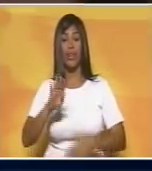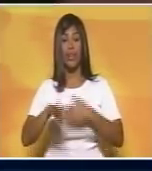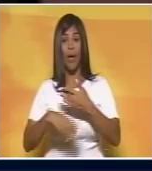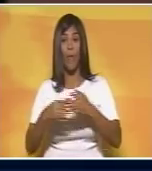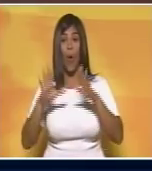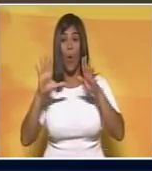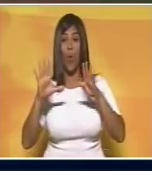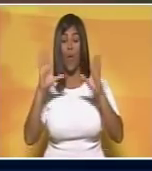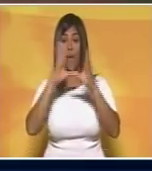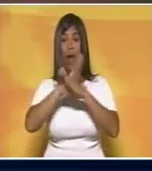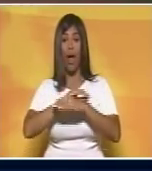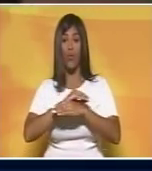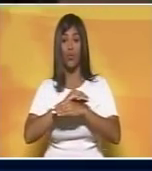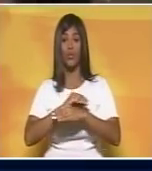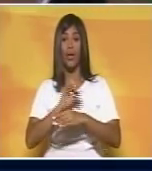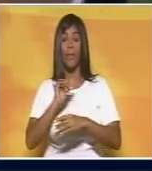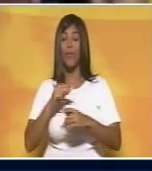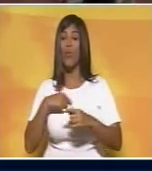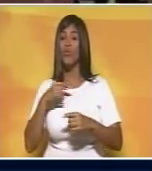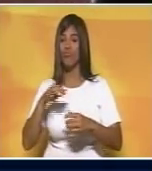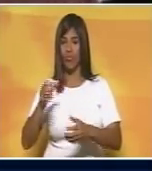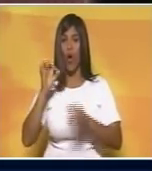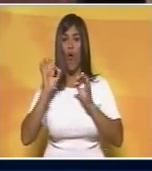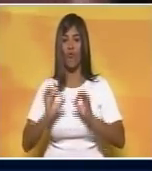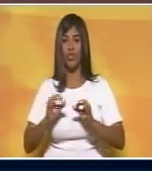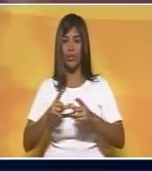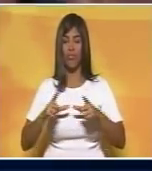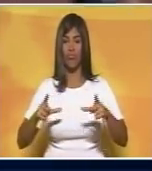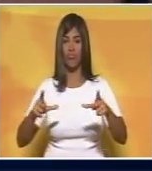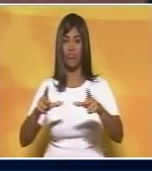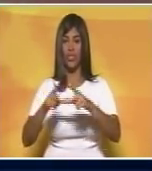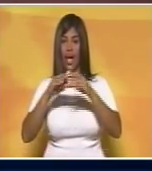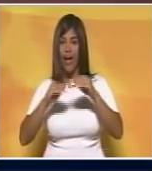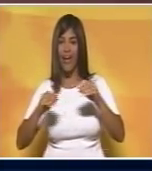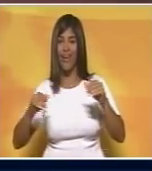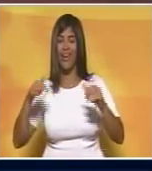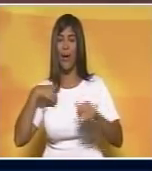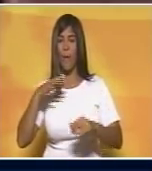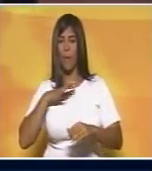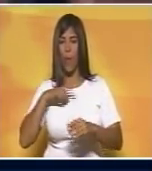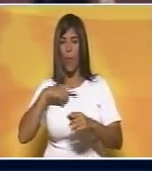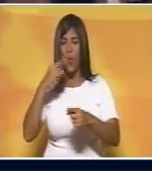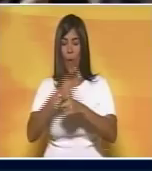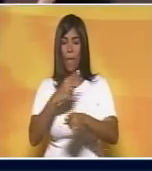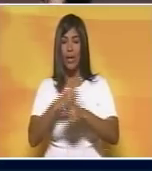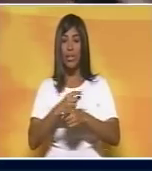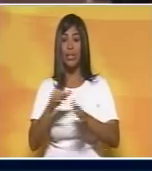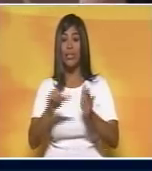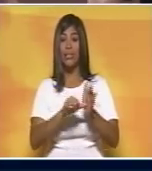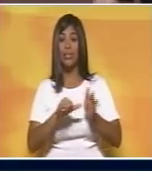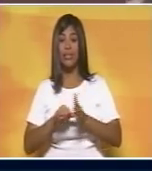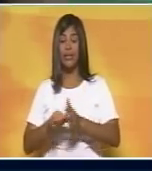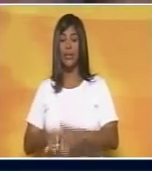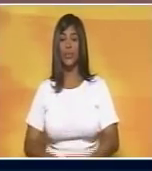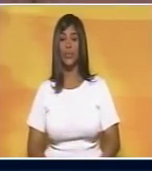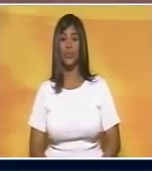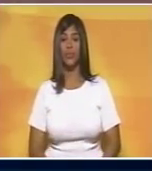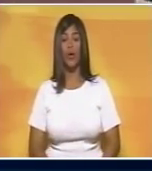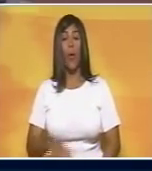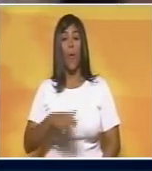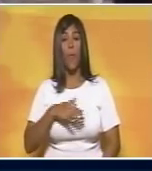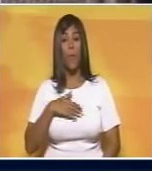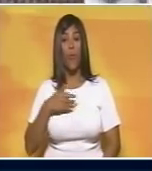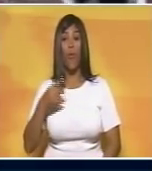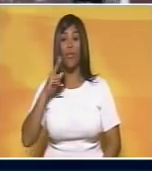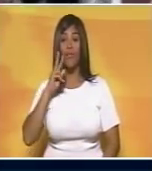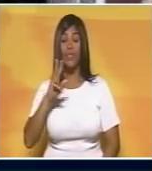a las 9 de la noche realizarán el reconocimiento oficial de la cancha de la Arena Fonchinova, cerca de la zona del Pelourinho. Usted podrá